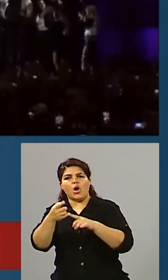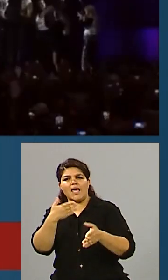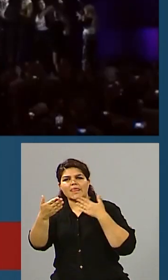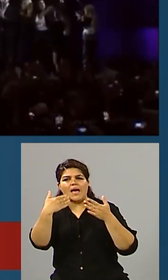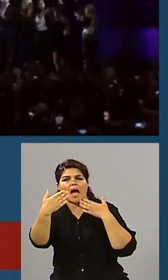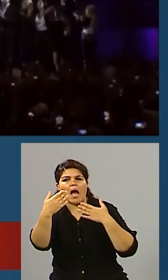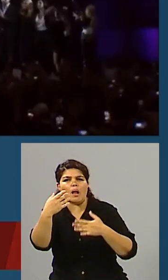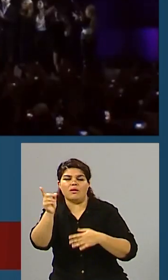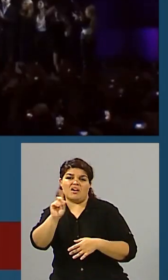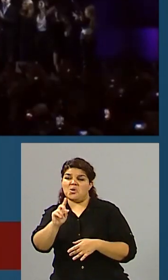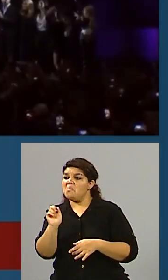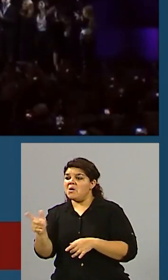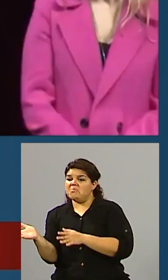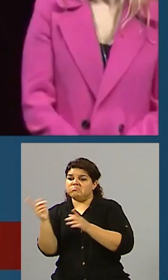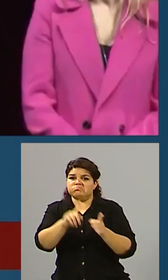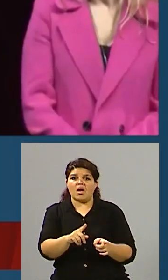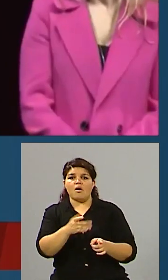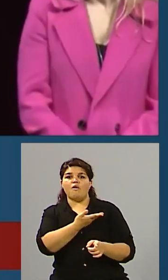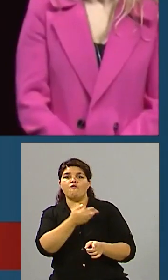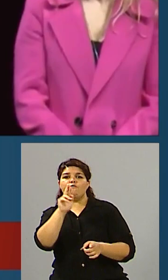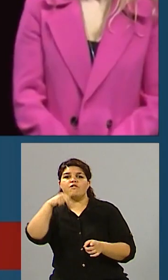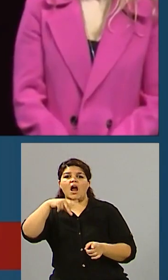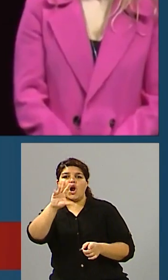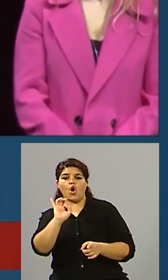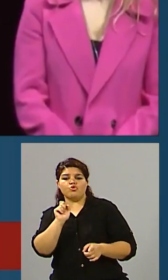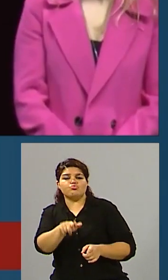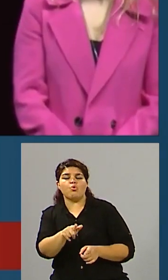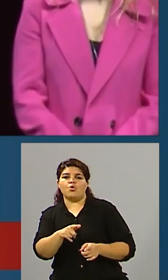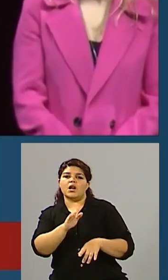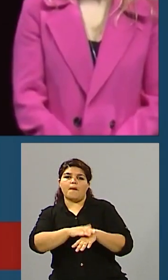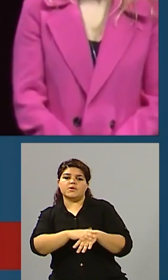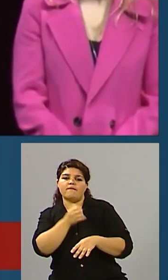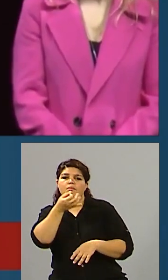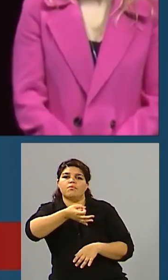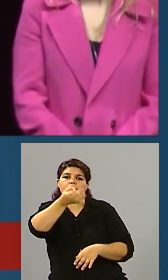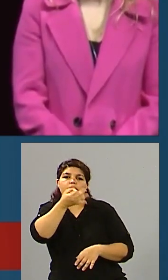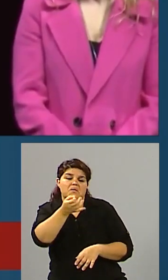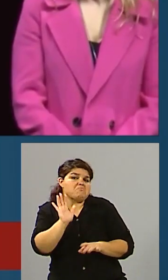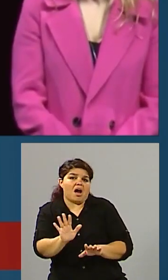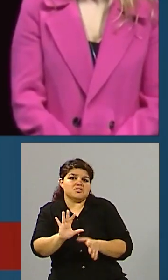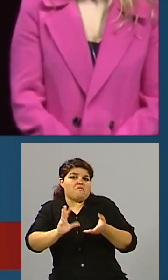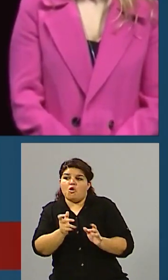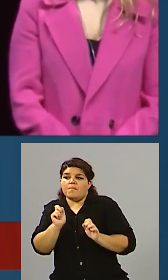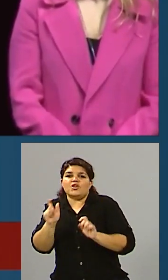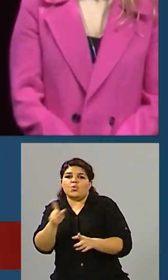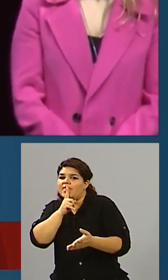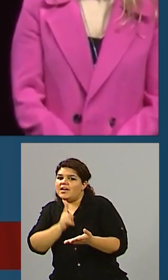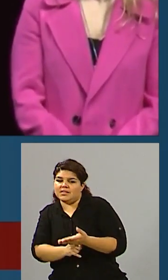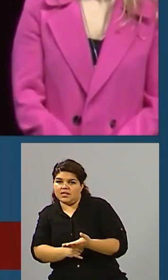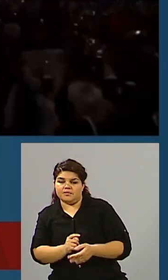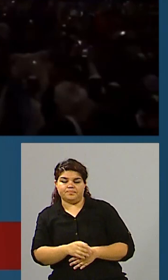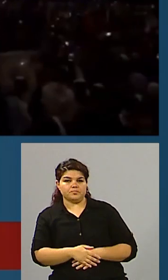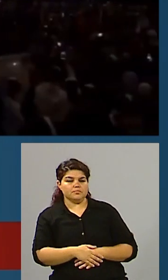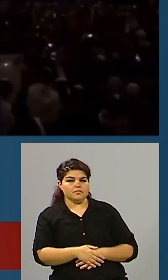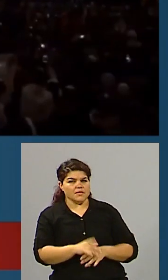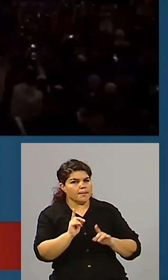Gastón, sin duda la legitimidad que le han dado los votos a Milei es muy fuerte. También hay que decir que la gente ha elegido a